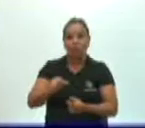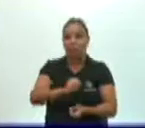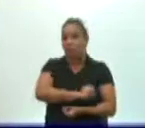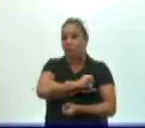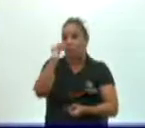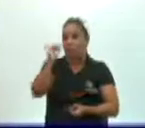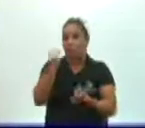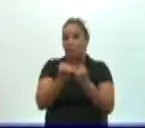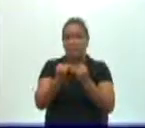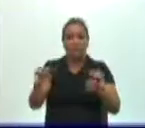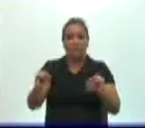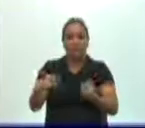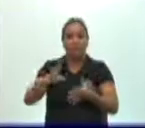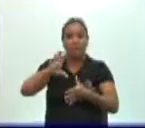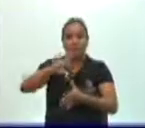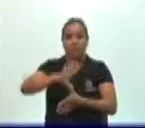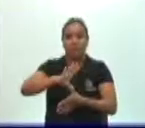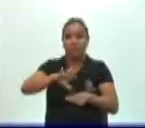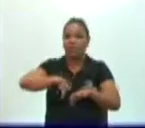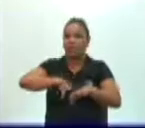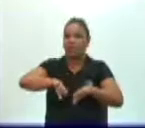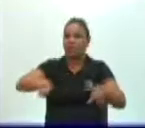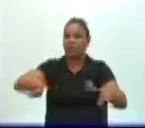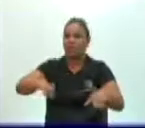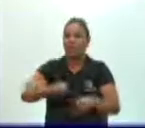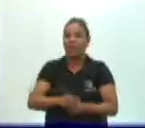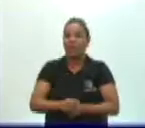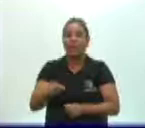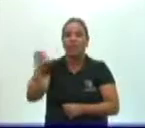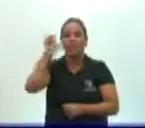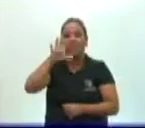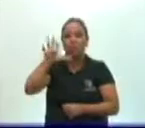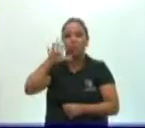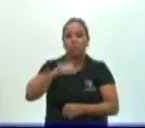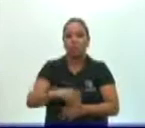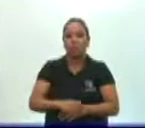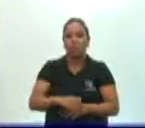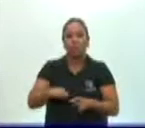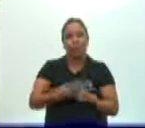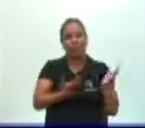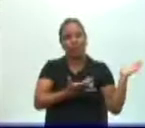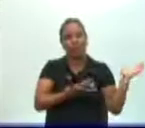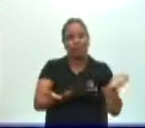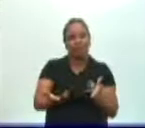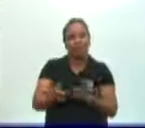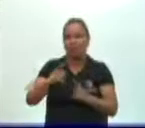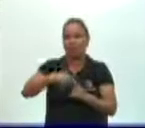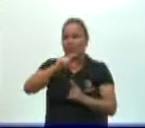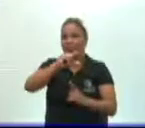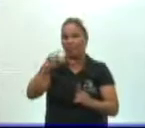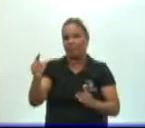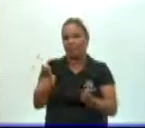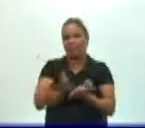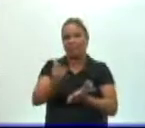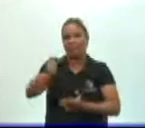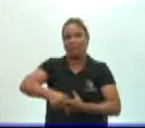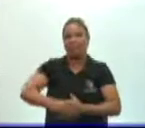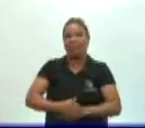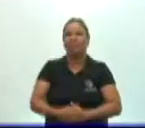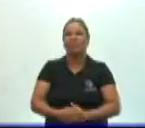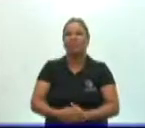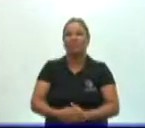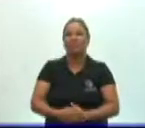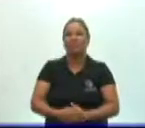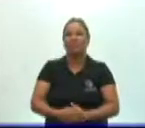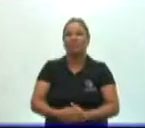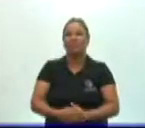y que van a separarse de la metrópoli europea. Por eso los invito a anotar el tema de nuestra clase de